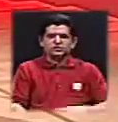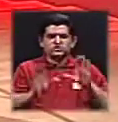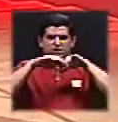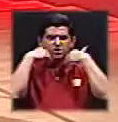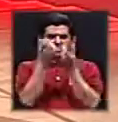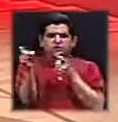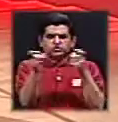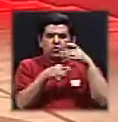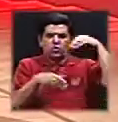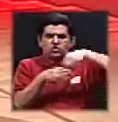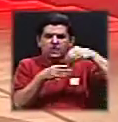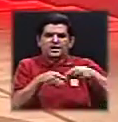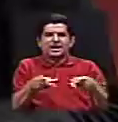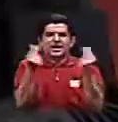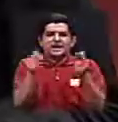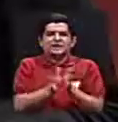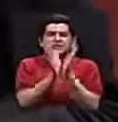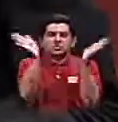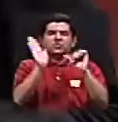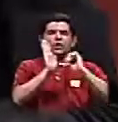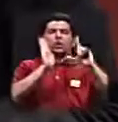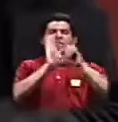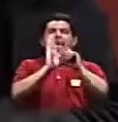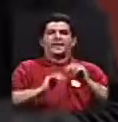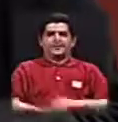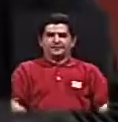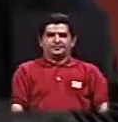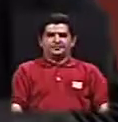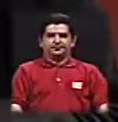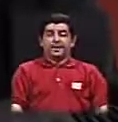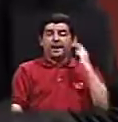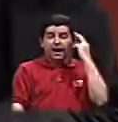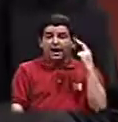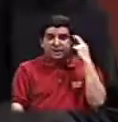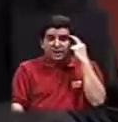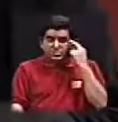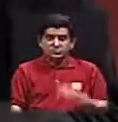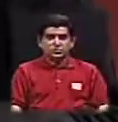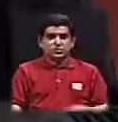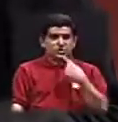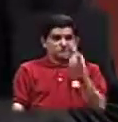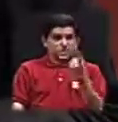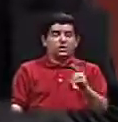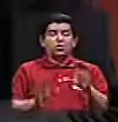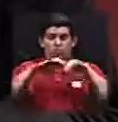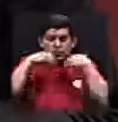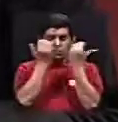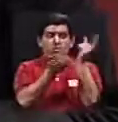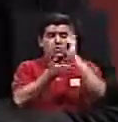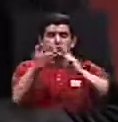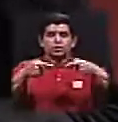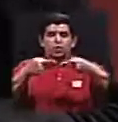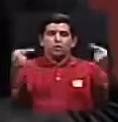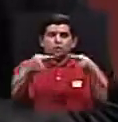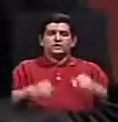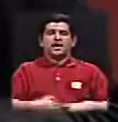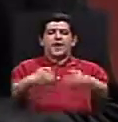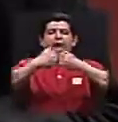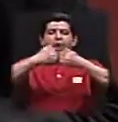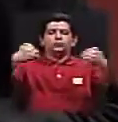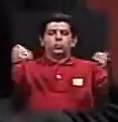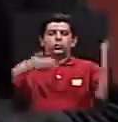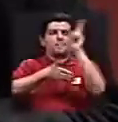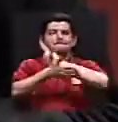Comisión de Control del Ingreso y Gasto Público de la Asamblea Legislativa, por cuanto, consideró el Consejo Universitario, contraviene la